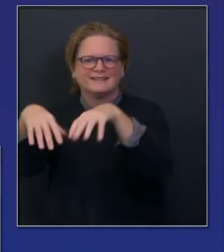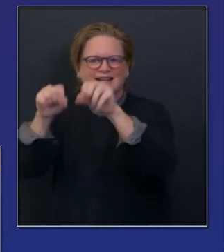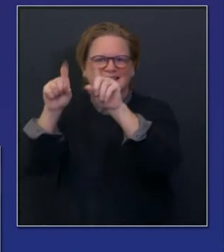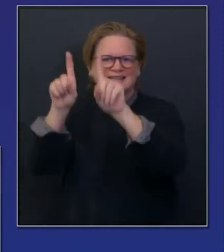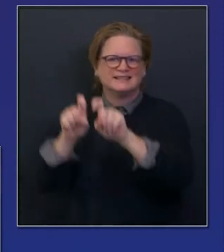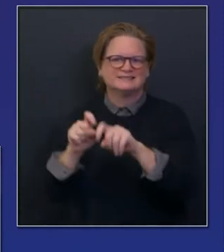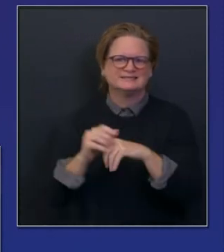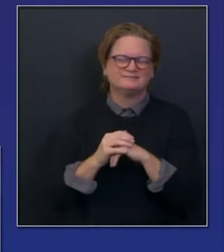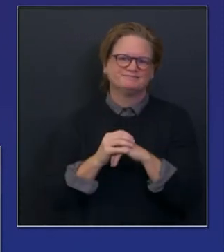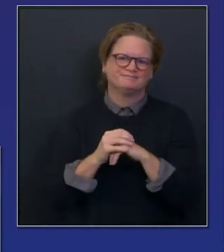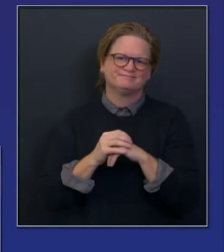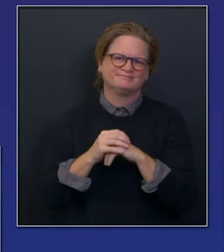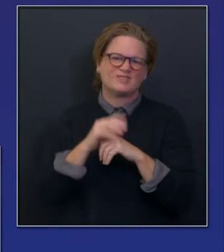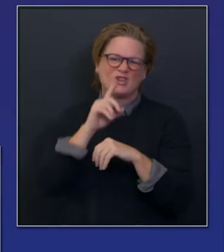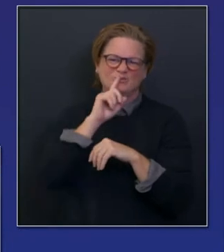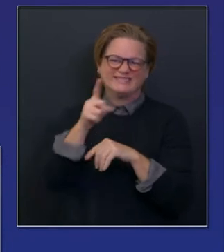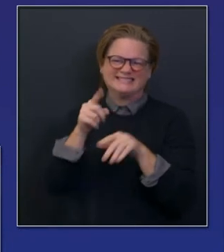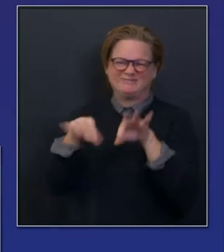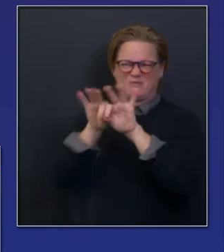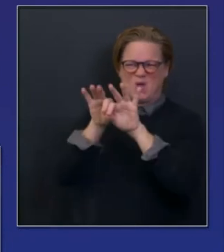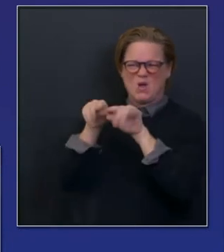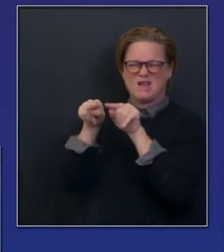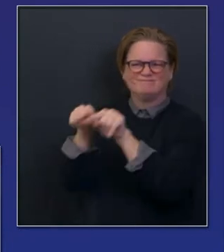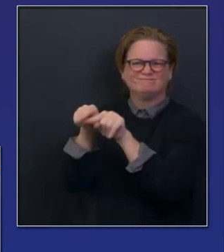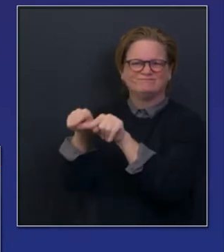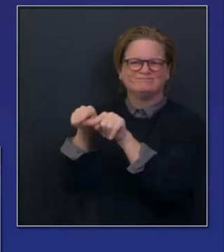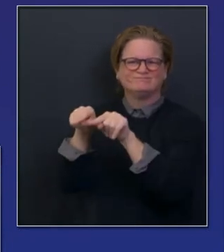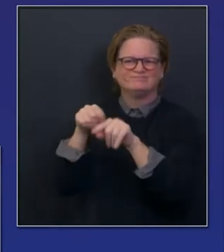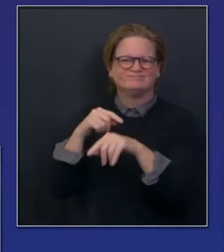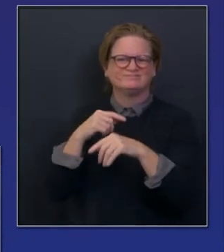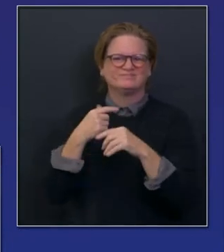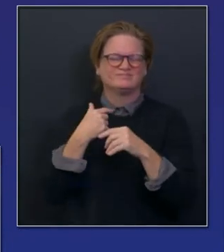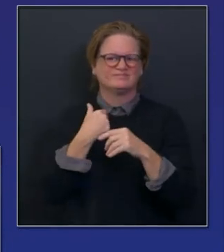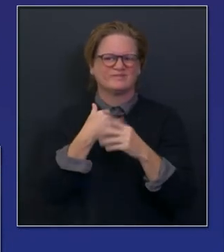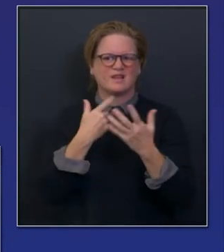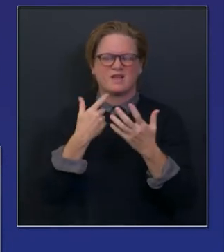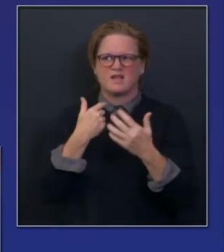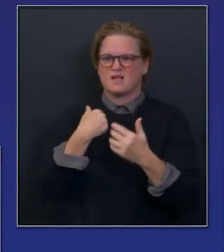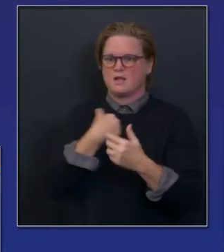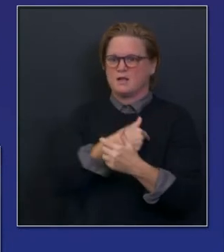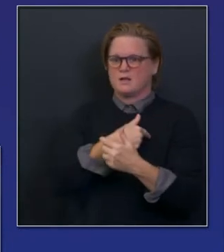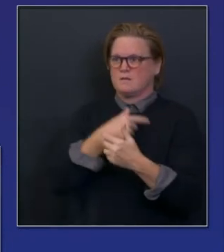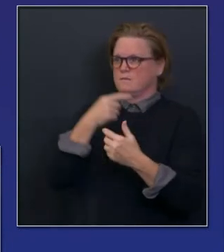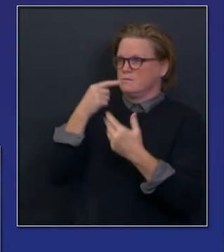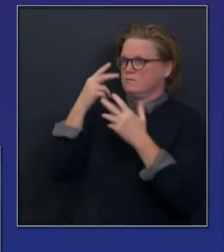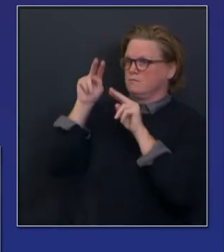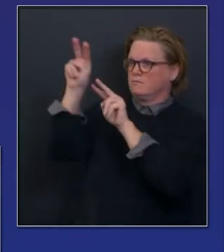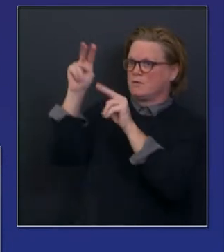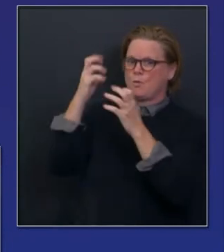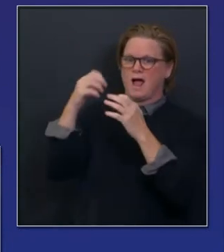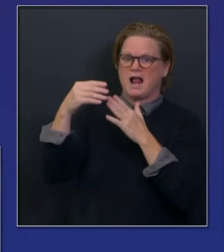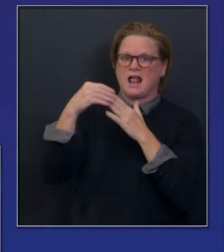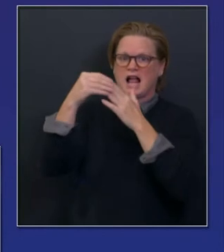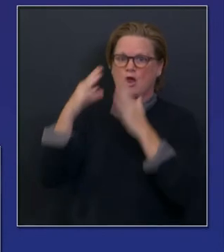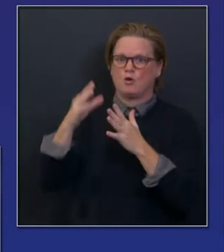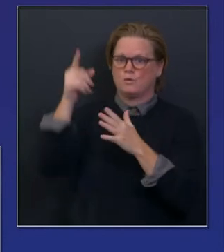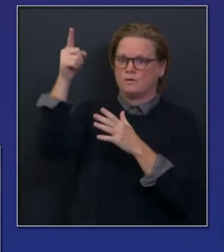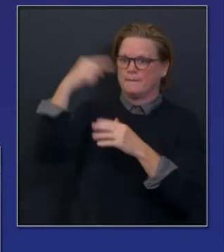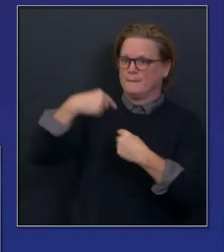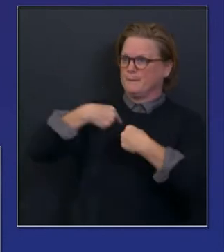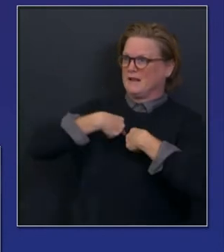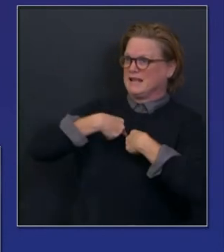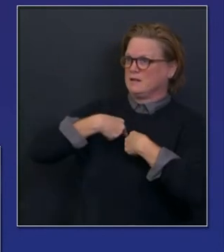mensaje. Doctores y enfermeras particularmente que se ven, tienen el aspecto de